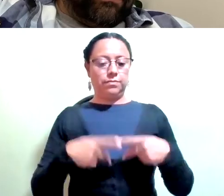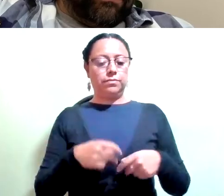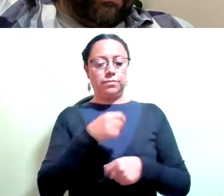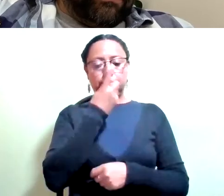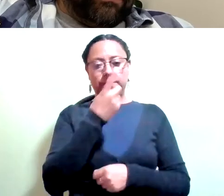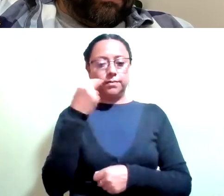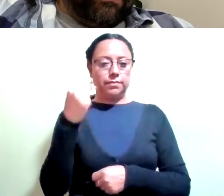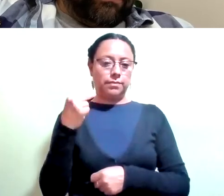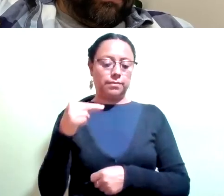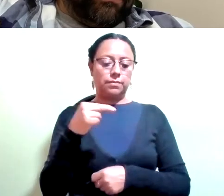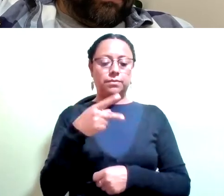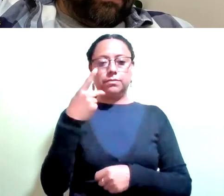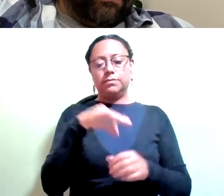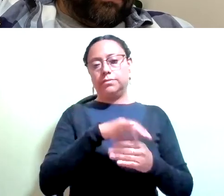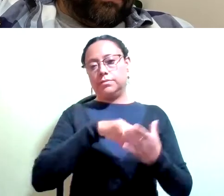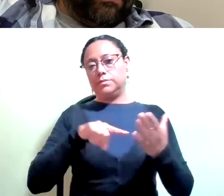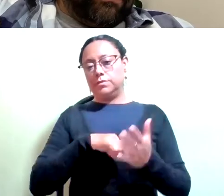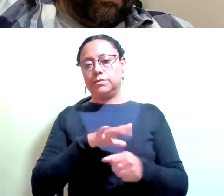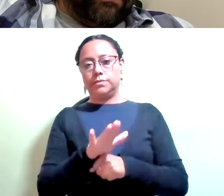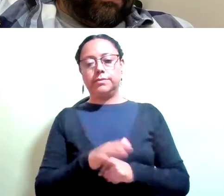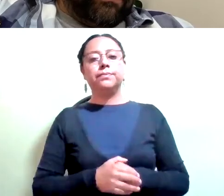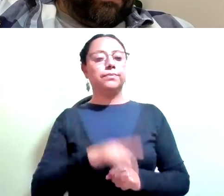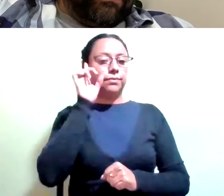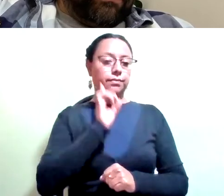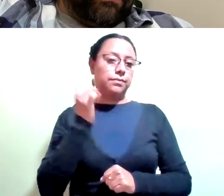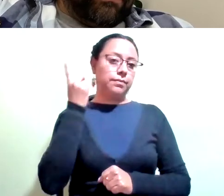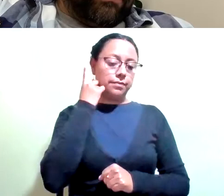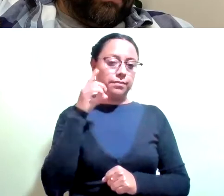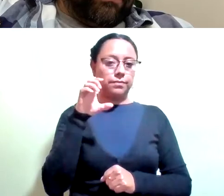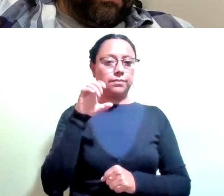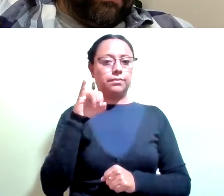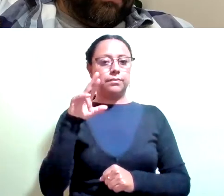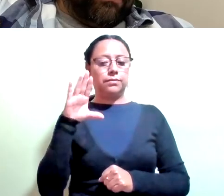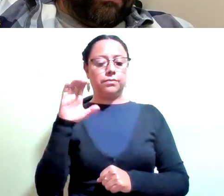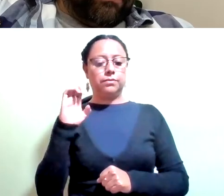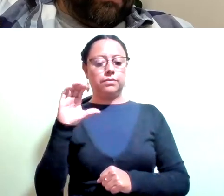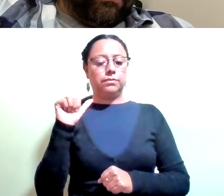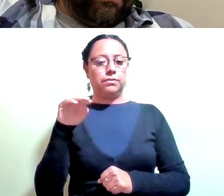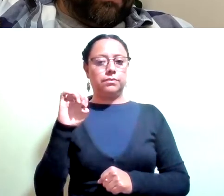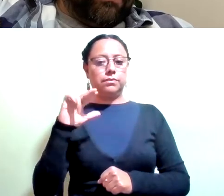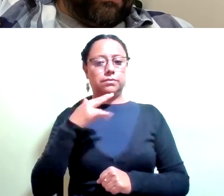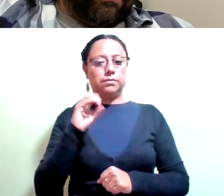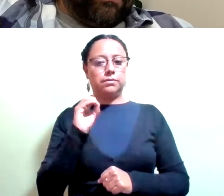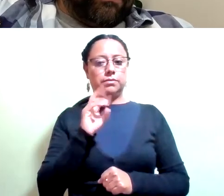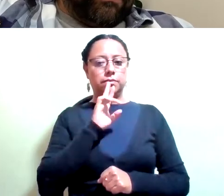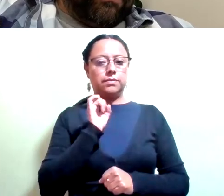sentido de su voto. Diputada Circe Camacho Bastira. Circe Camacho, a favor.